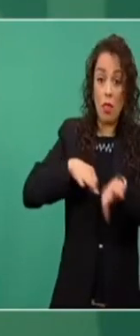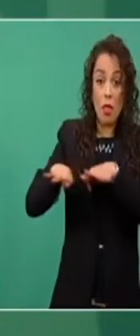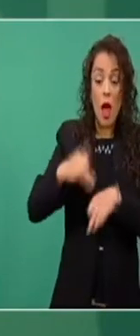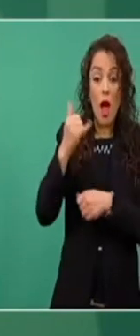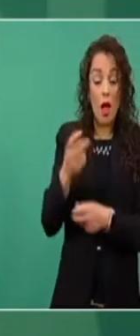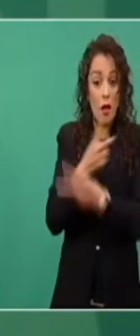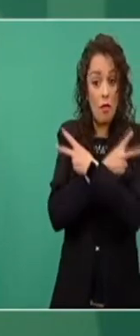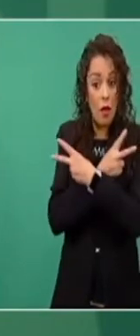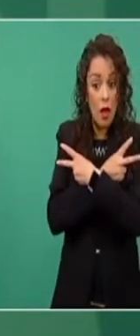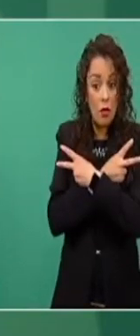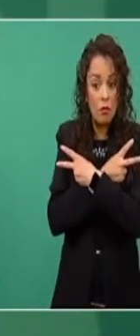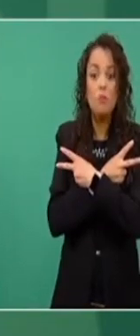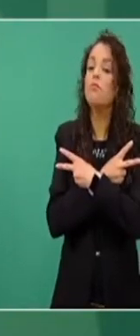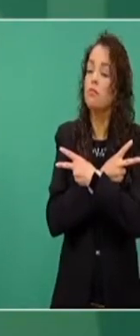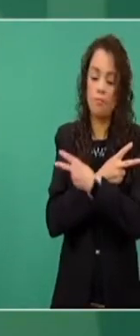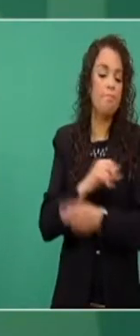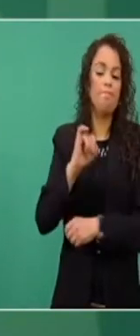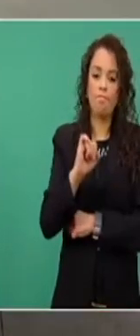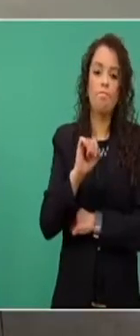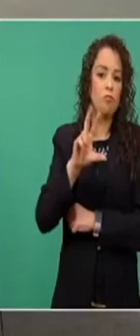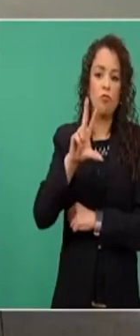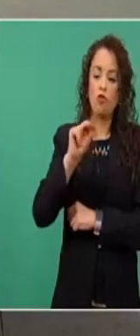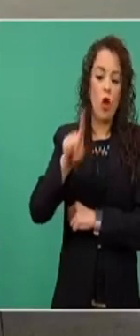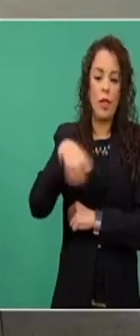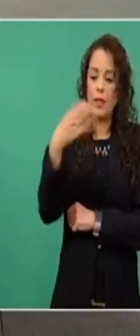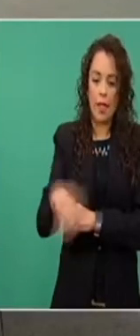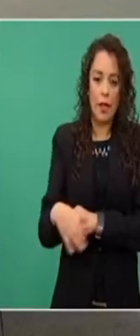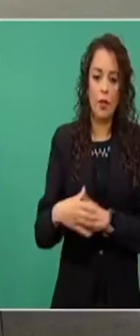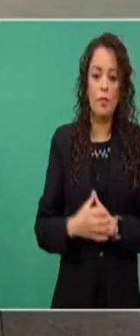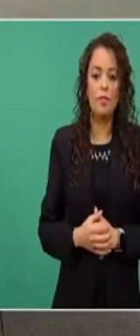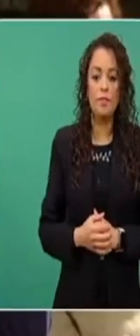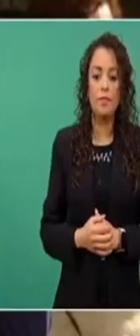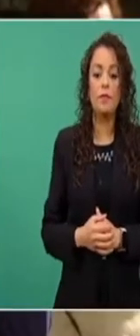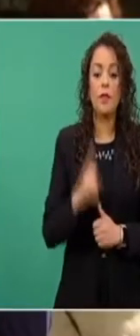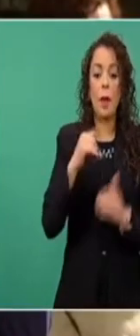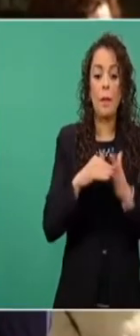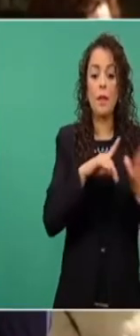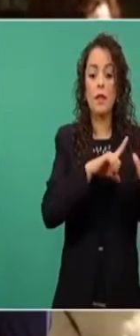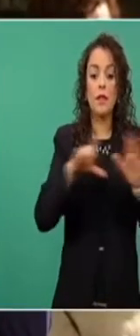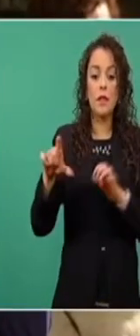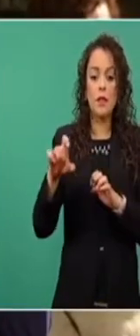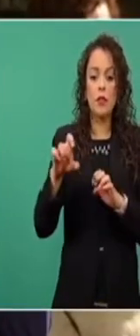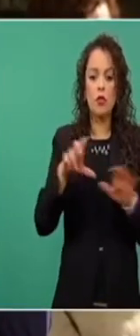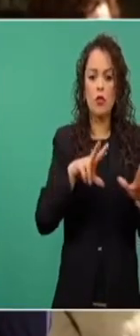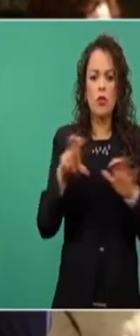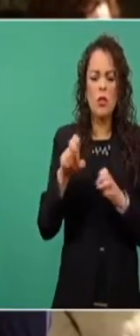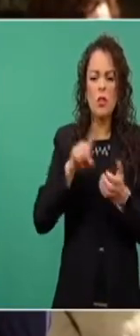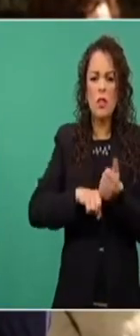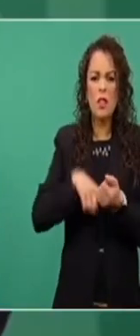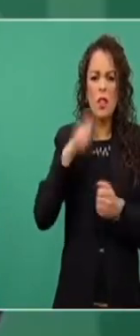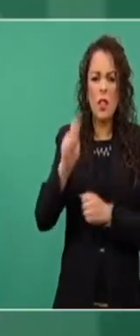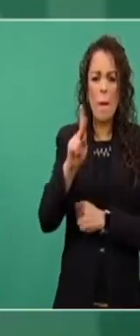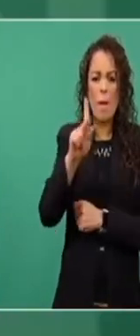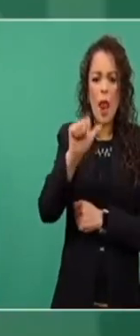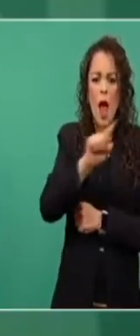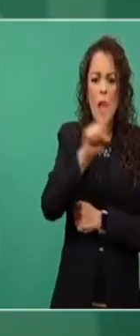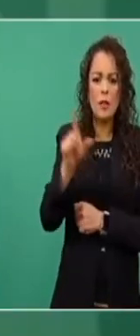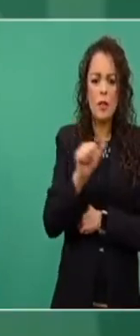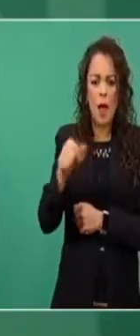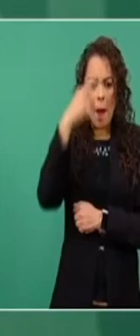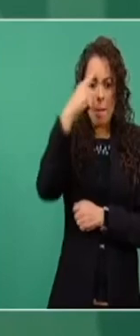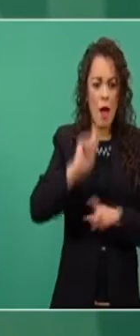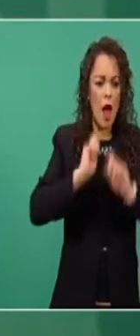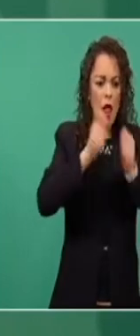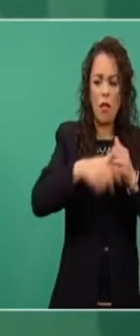por sobreturnos, totalmente. ¿Y lo de las 1,780 plazas vacantes? No hay plazas,